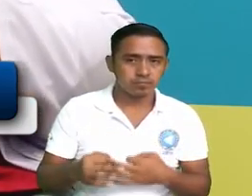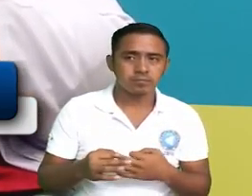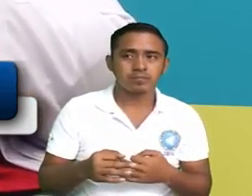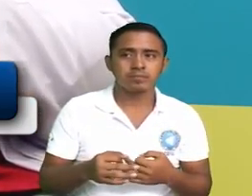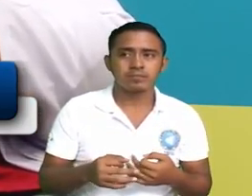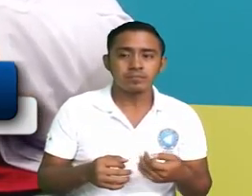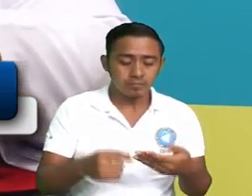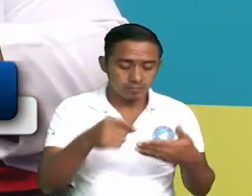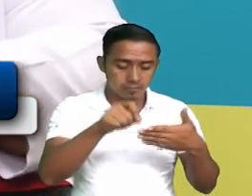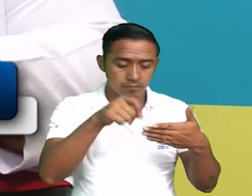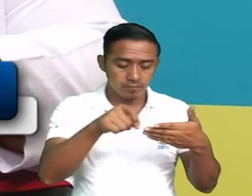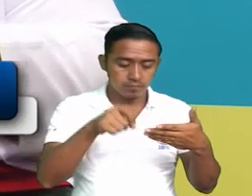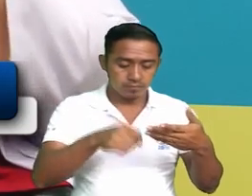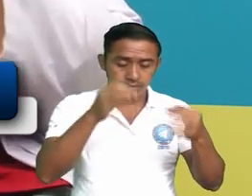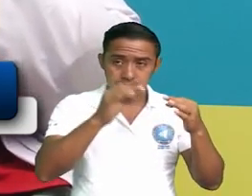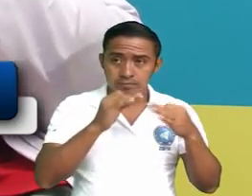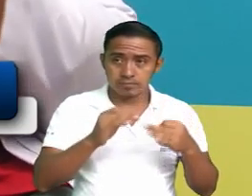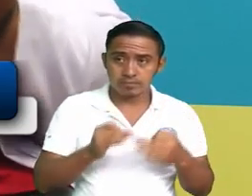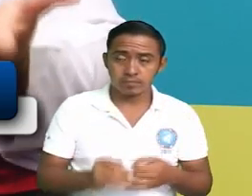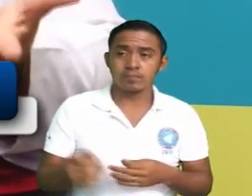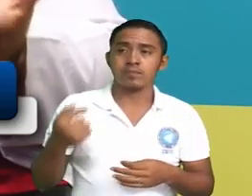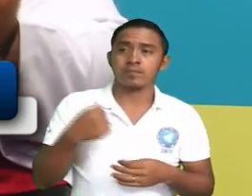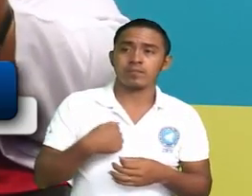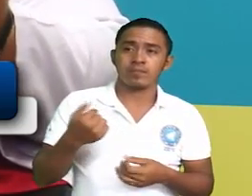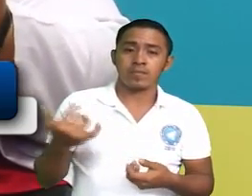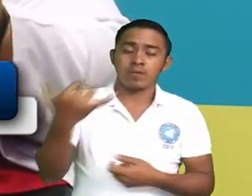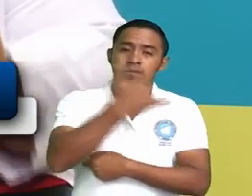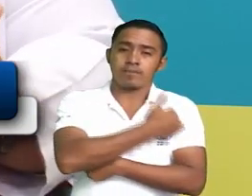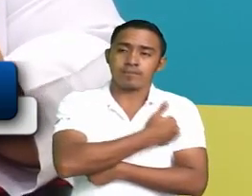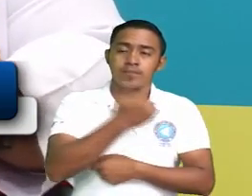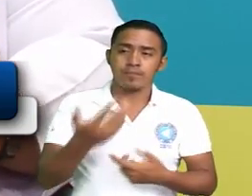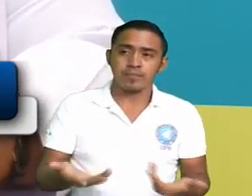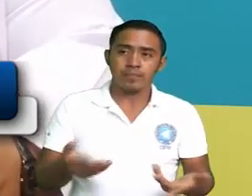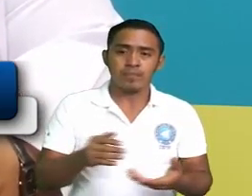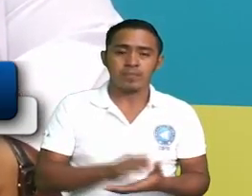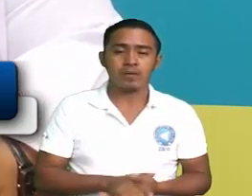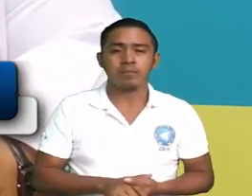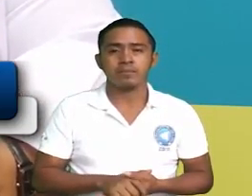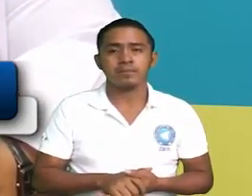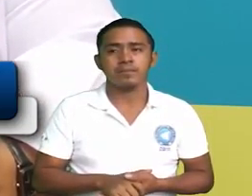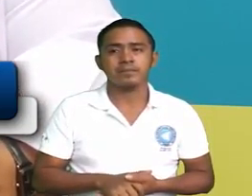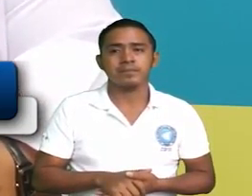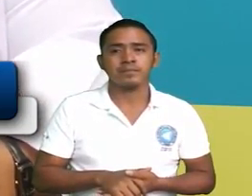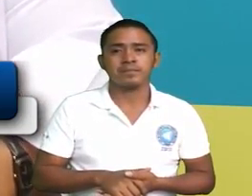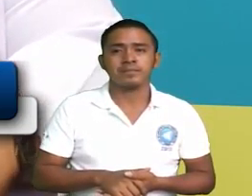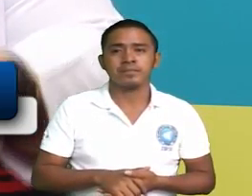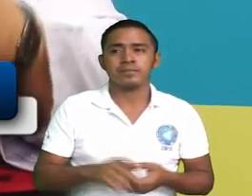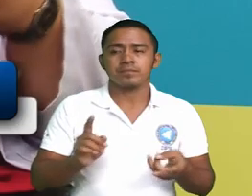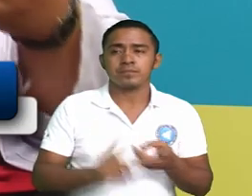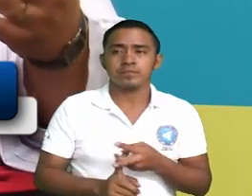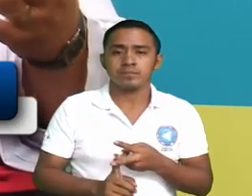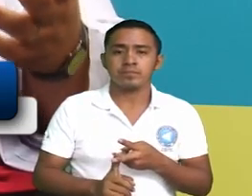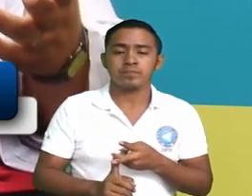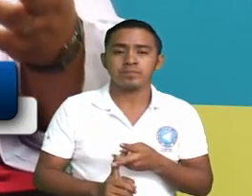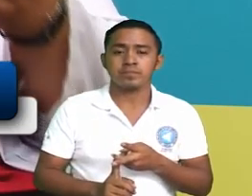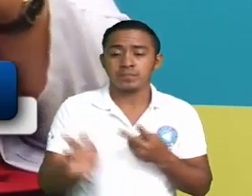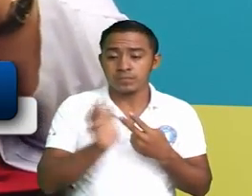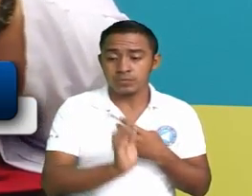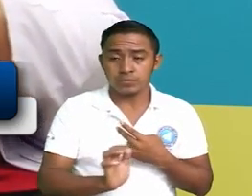el esquema que le hace falta y lo que nosotros estamos promoviendo dentro de la jornada de vacunación. Si al